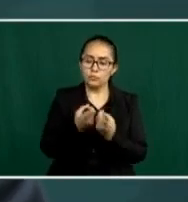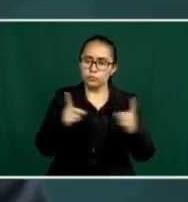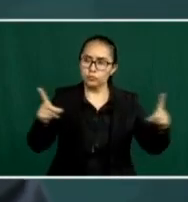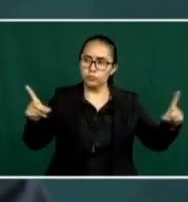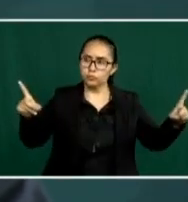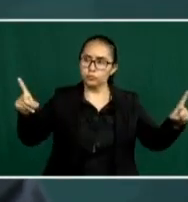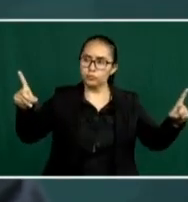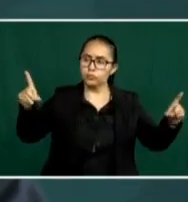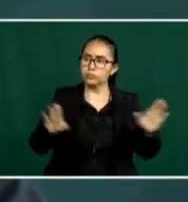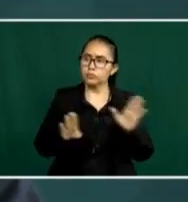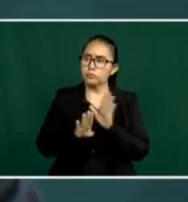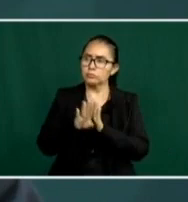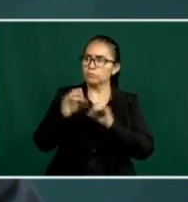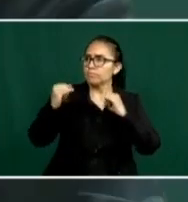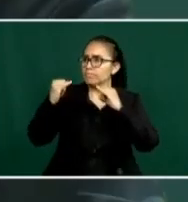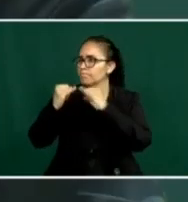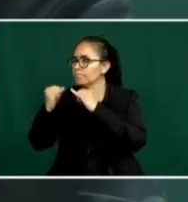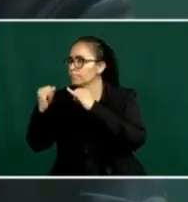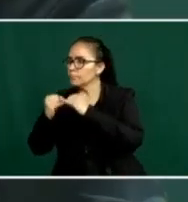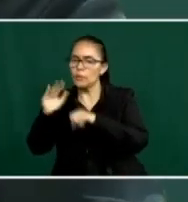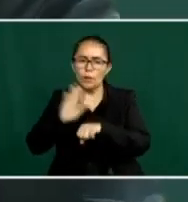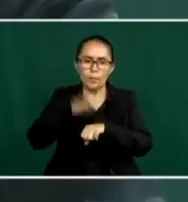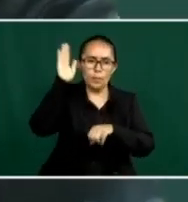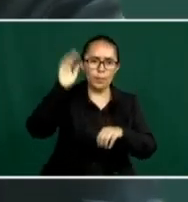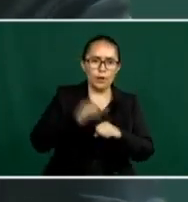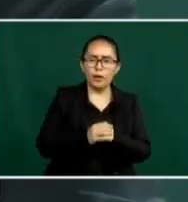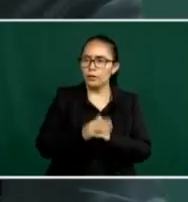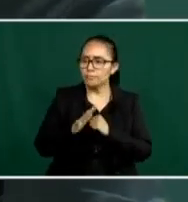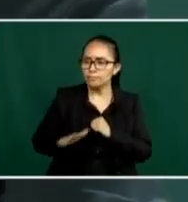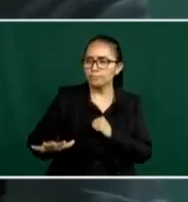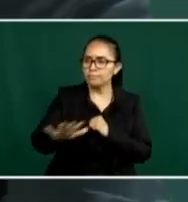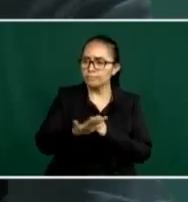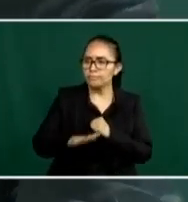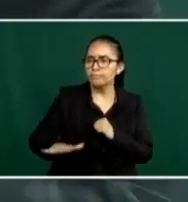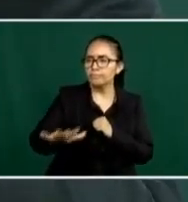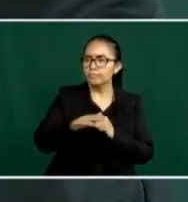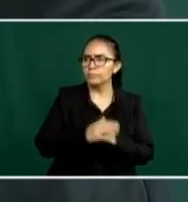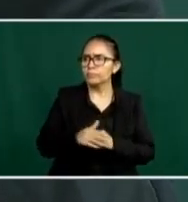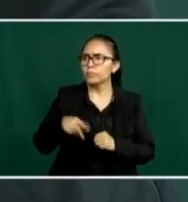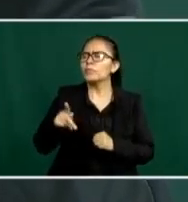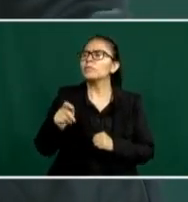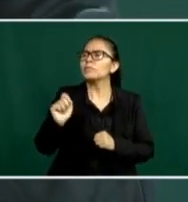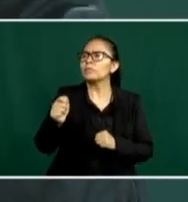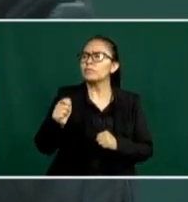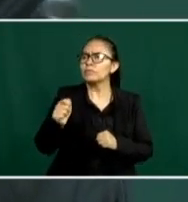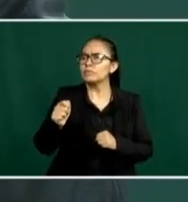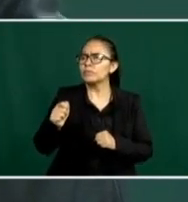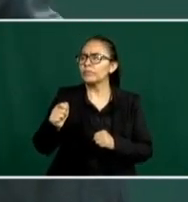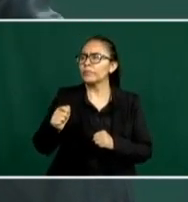hay más distribución de la riqueza. Pero esto